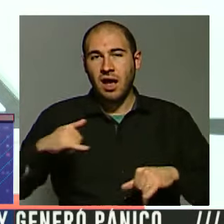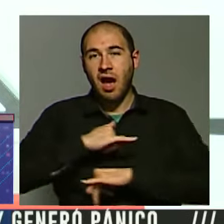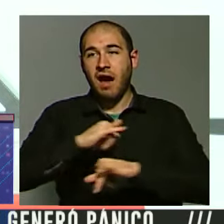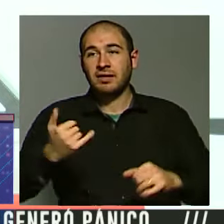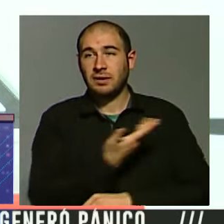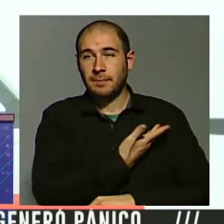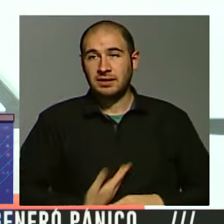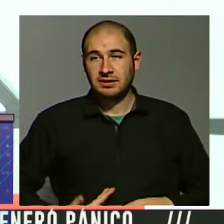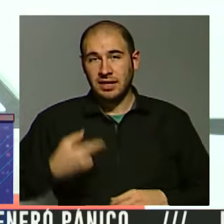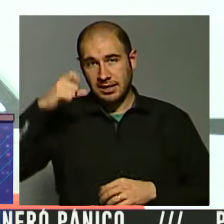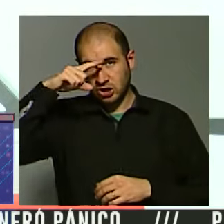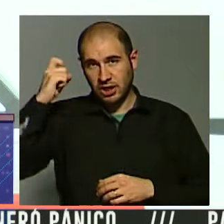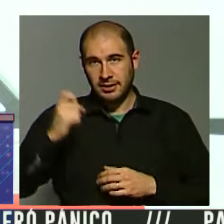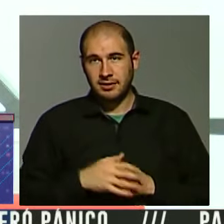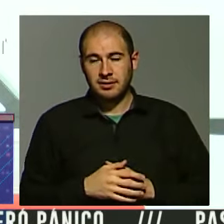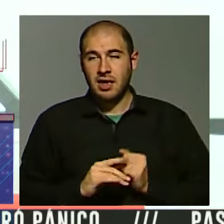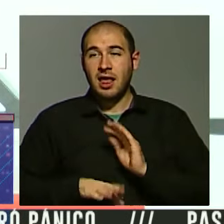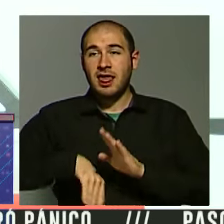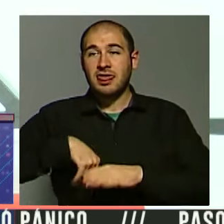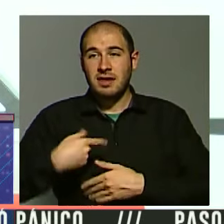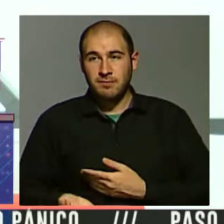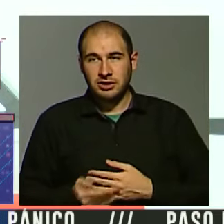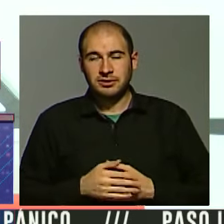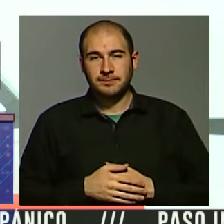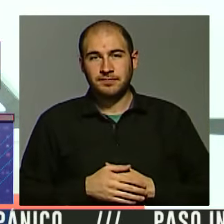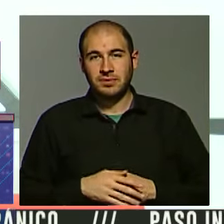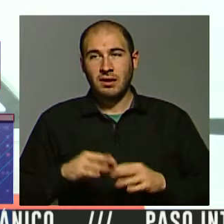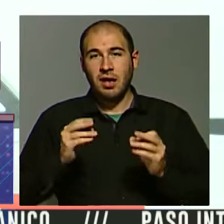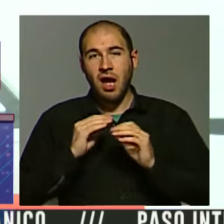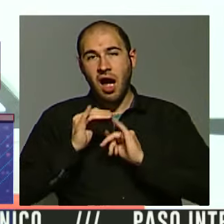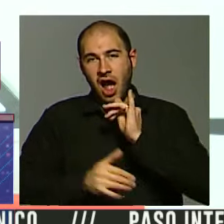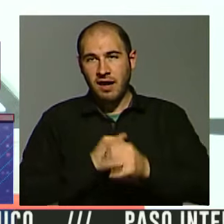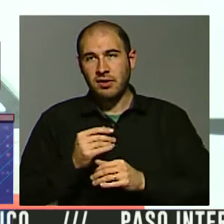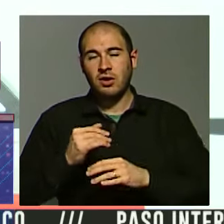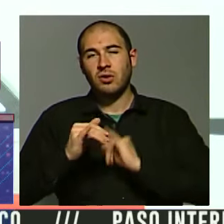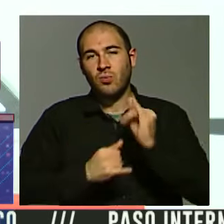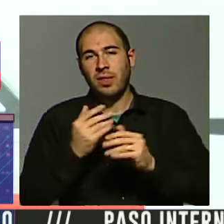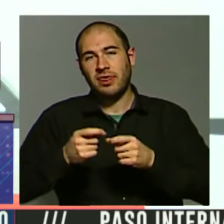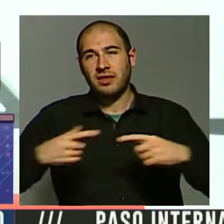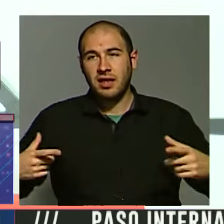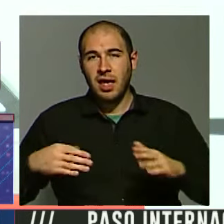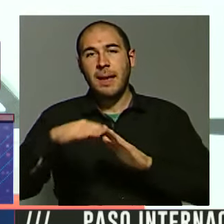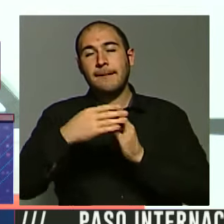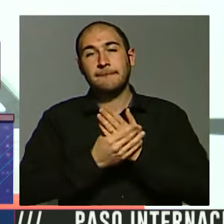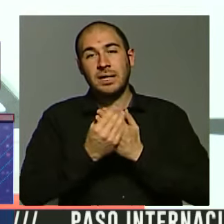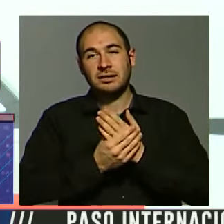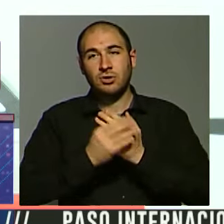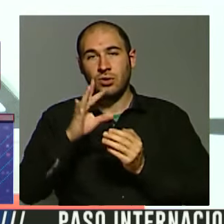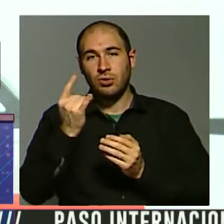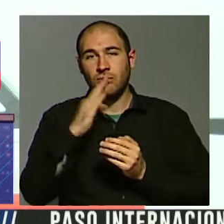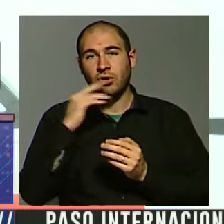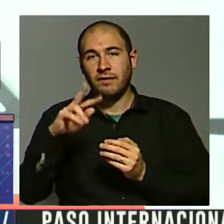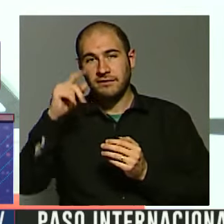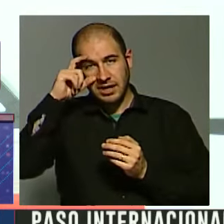que hizo el presidente de la Nación y después lo que comentó o intentó explayar un poco más el ministro